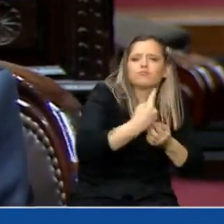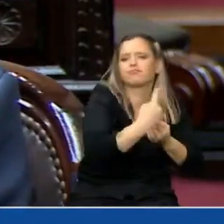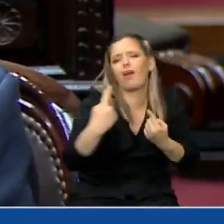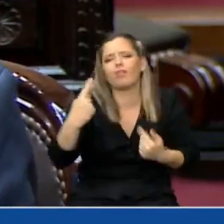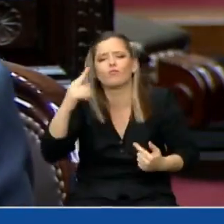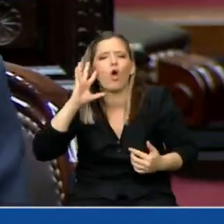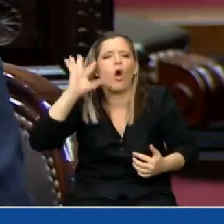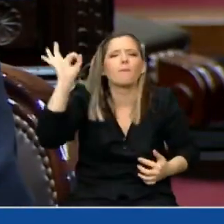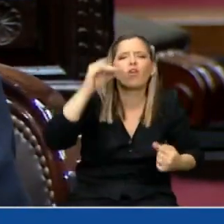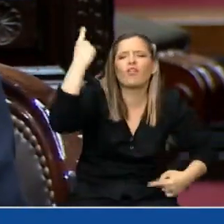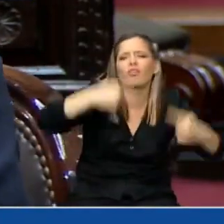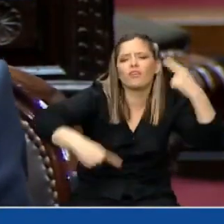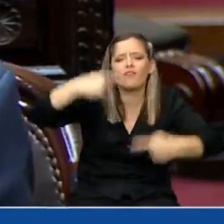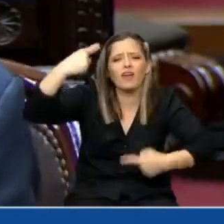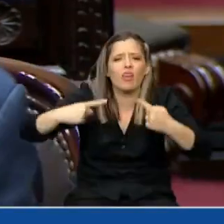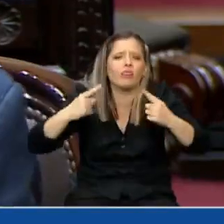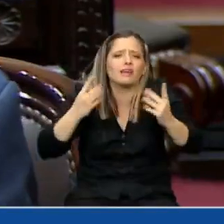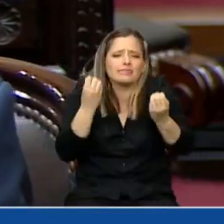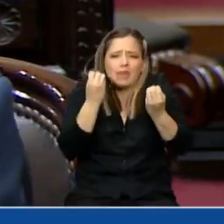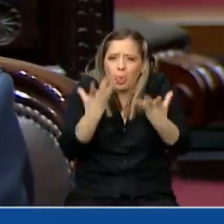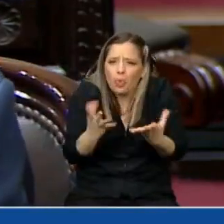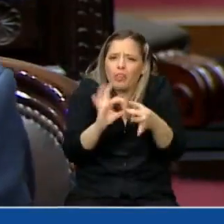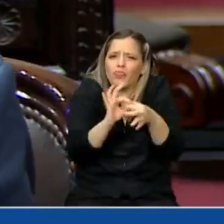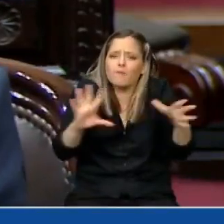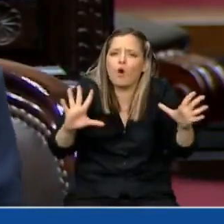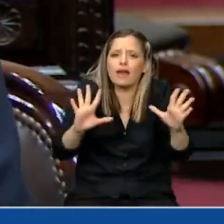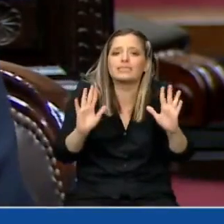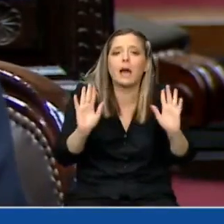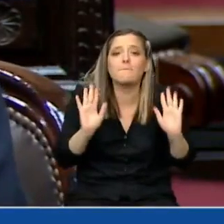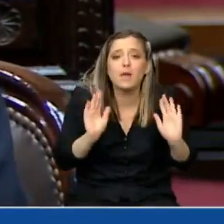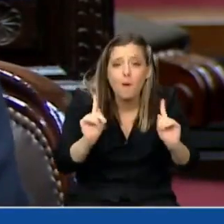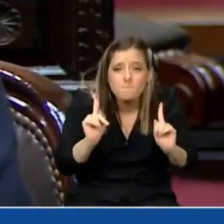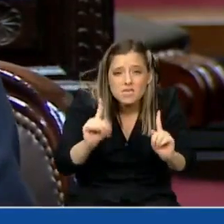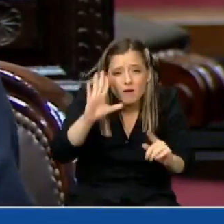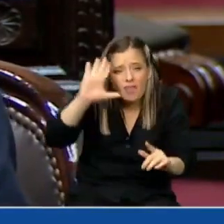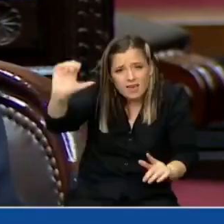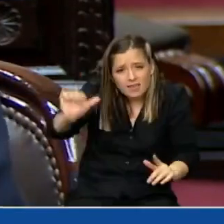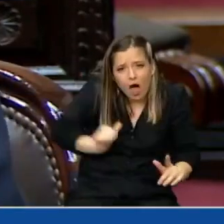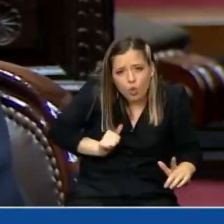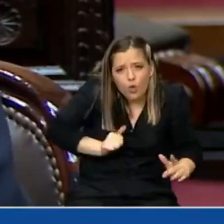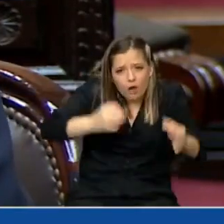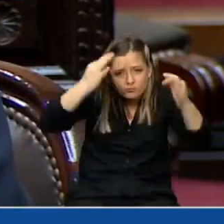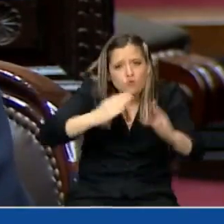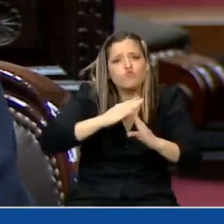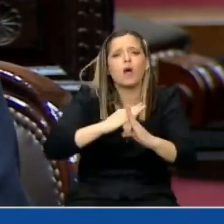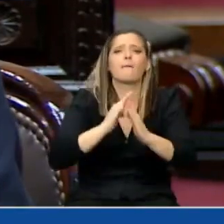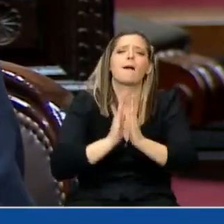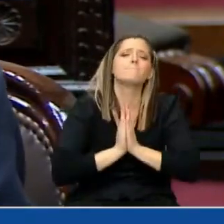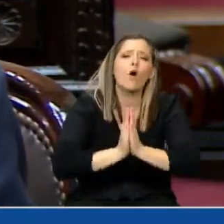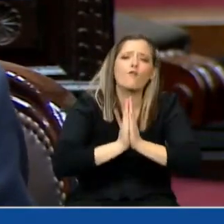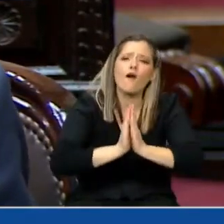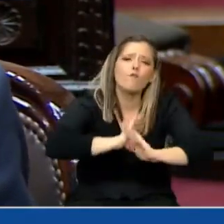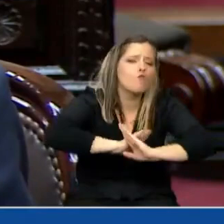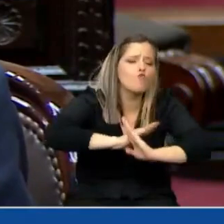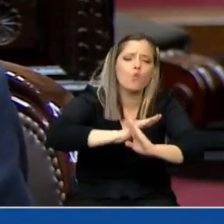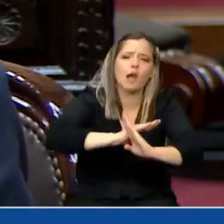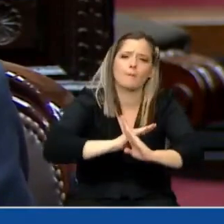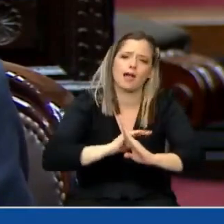Tenemos un abismo de ideas y miradas diferentes, pero esto es nunca más. Por favor, es nunca